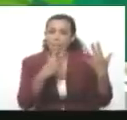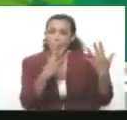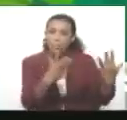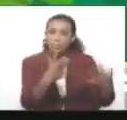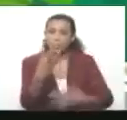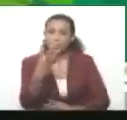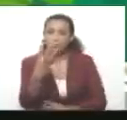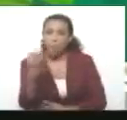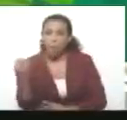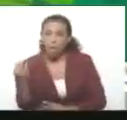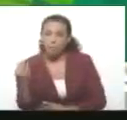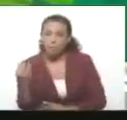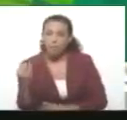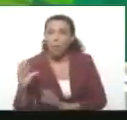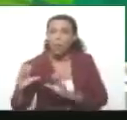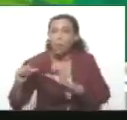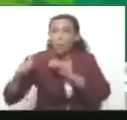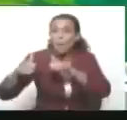cuando